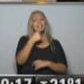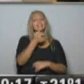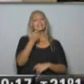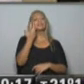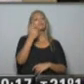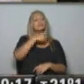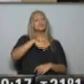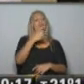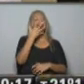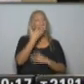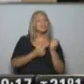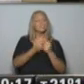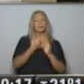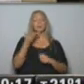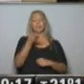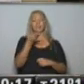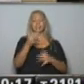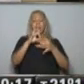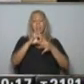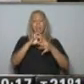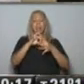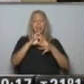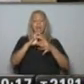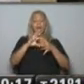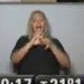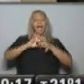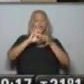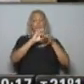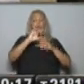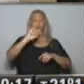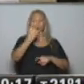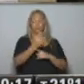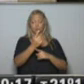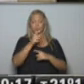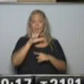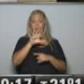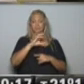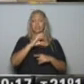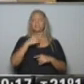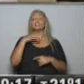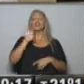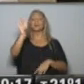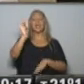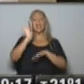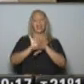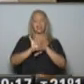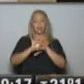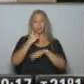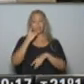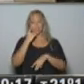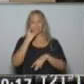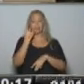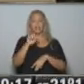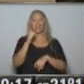equivocamos al pedir la autonomía o simplemente la autonomía consiste en que elijamos el intendente, pero que de las obras y toda